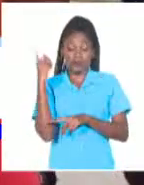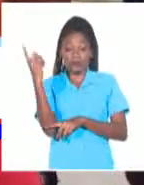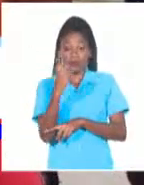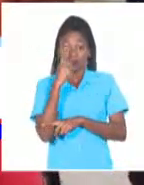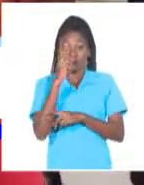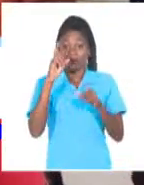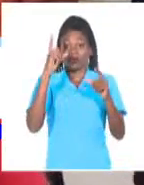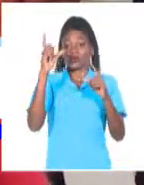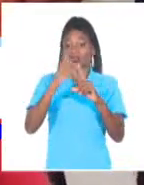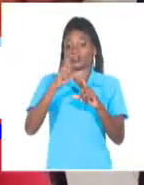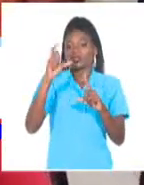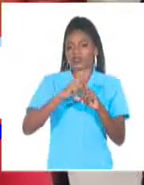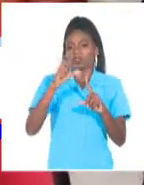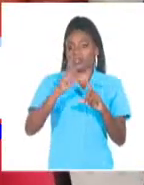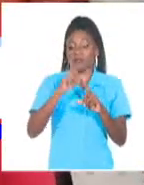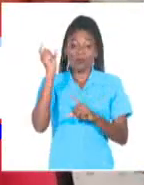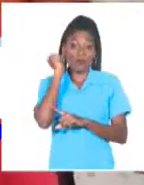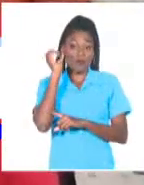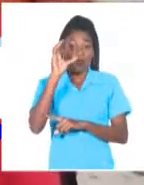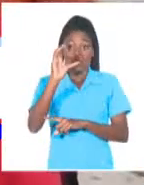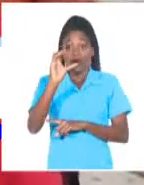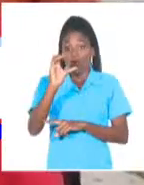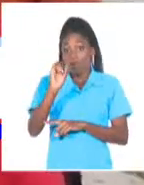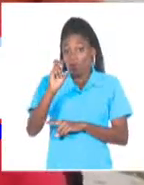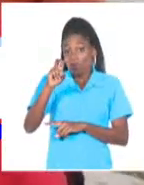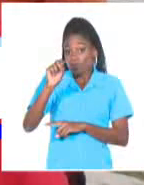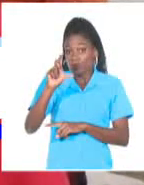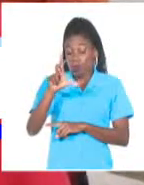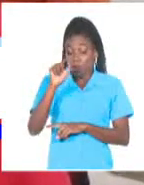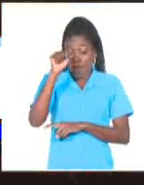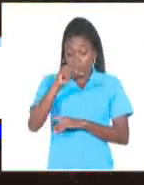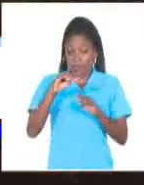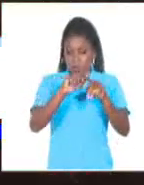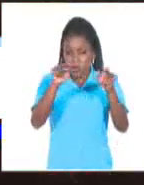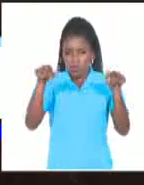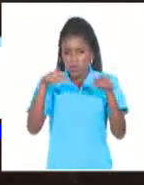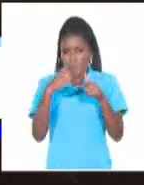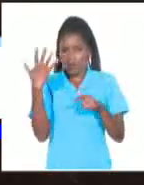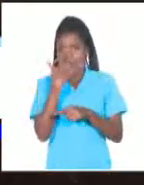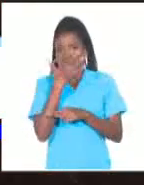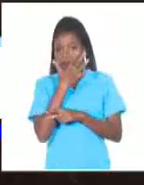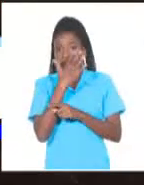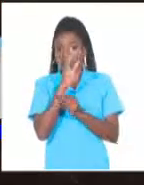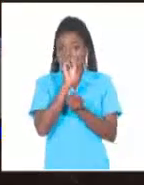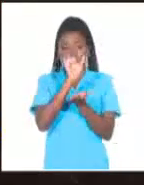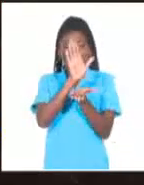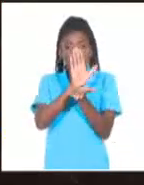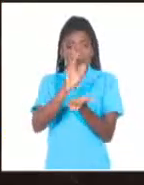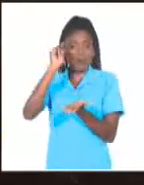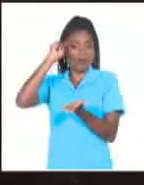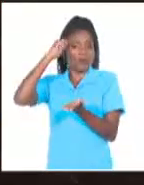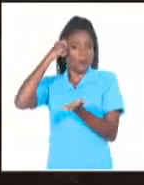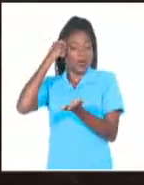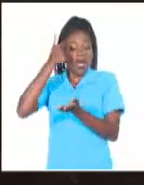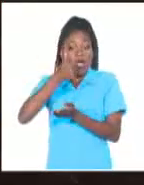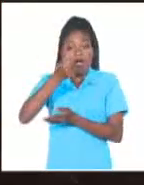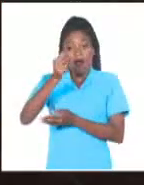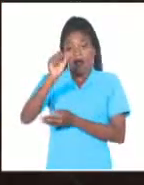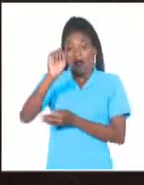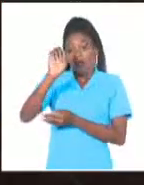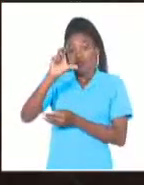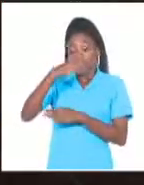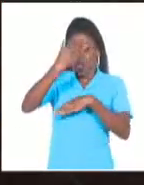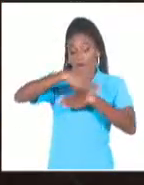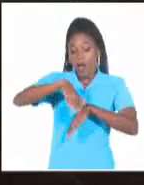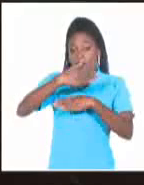ctc Consuelo bae San Martín tuvo como escenario el obelisco que perpetúa la memoria de aracel iglesias en la Avenida